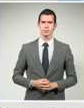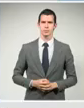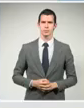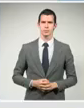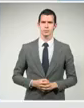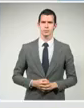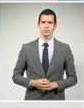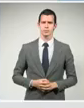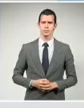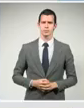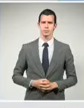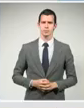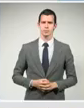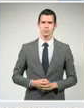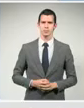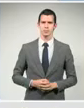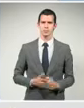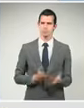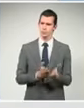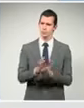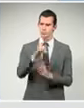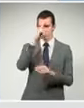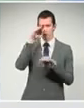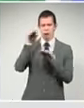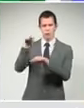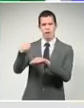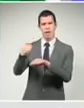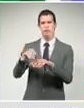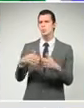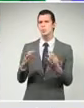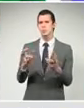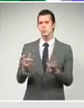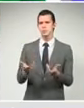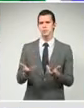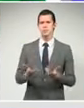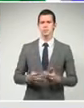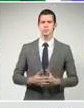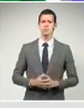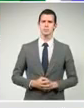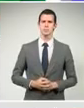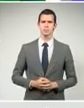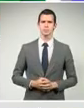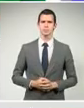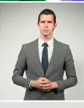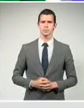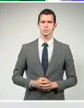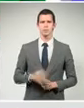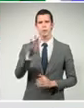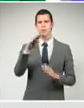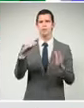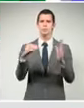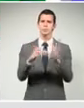Se mantienen ingresados en Cuba en estos momentos